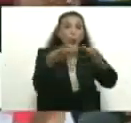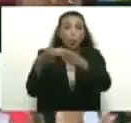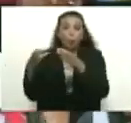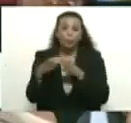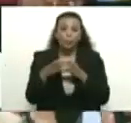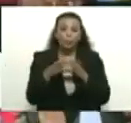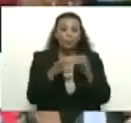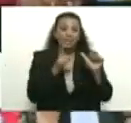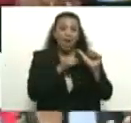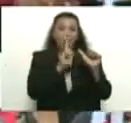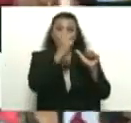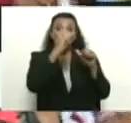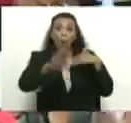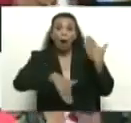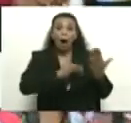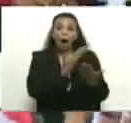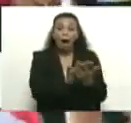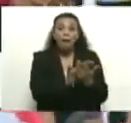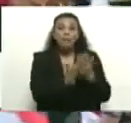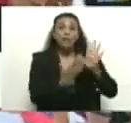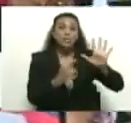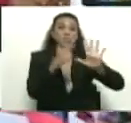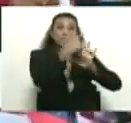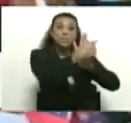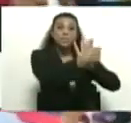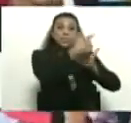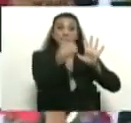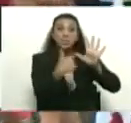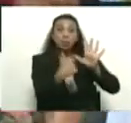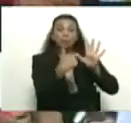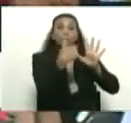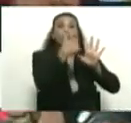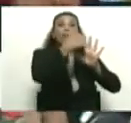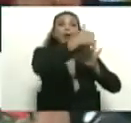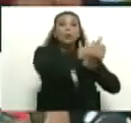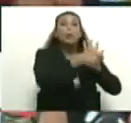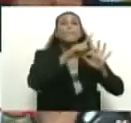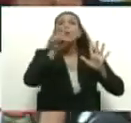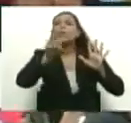¿Los del eje 4? ¡Lo del eje 5!